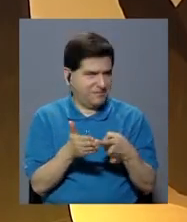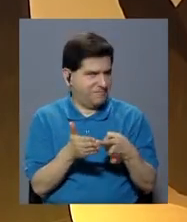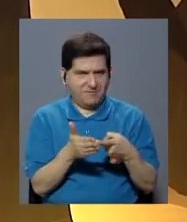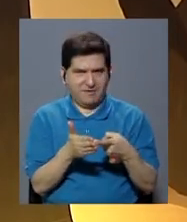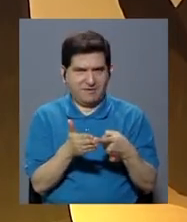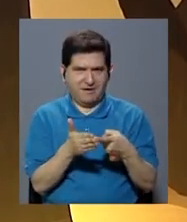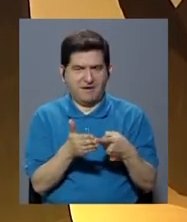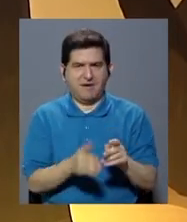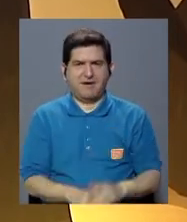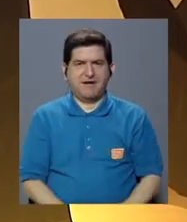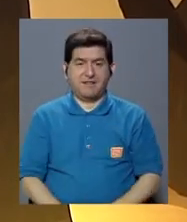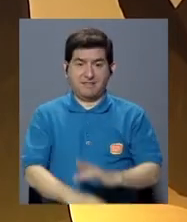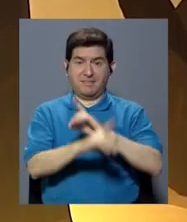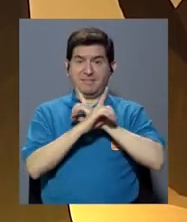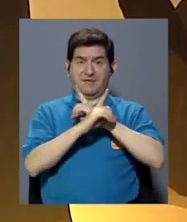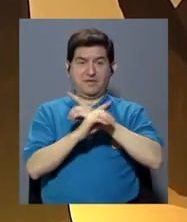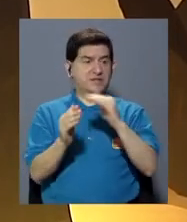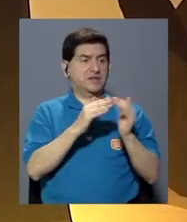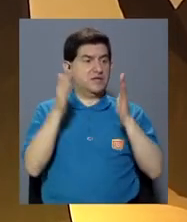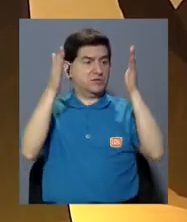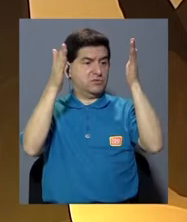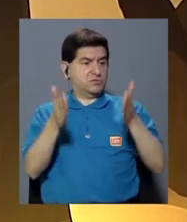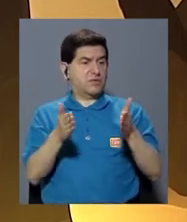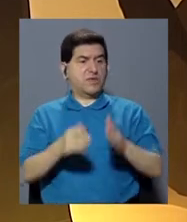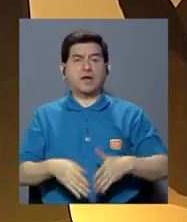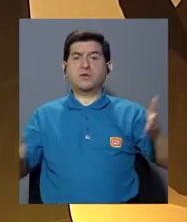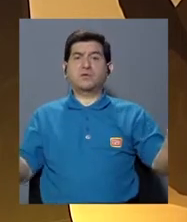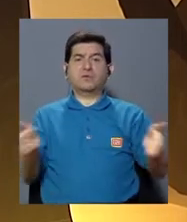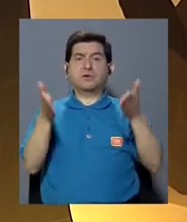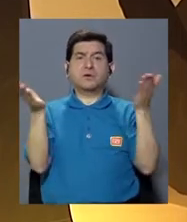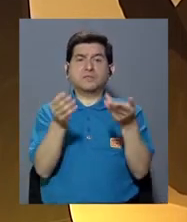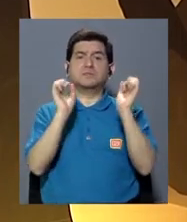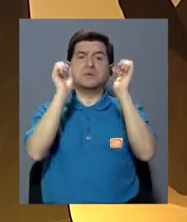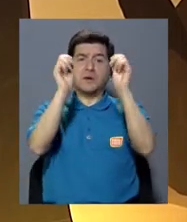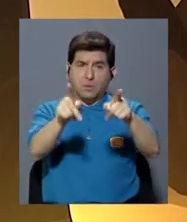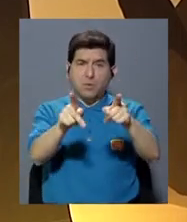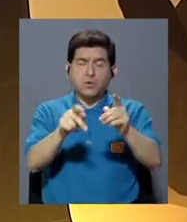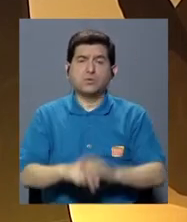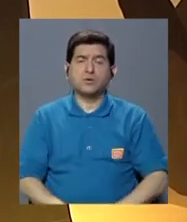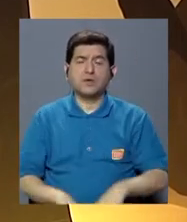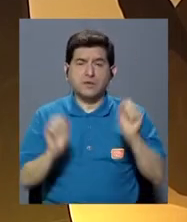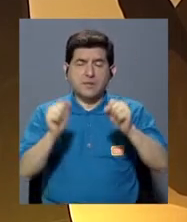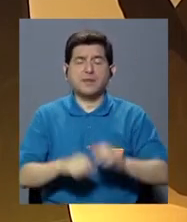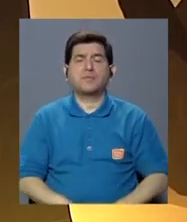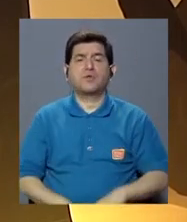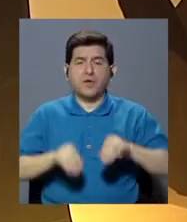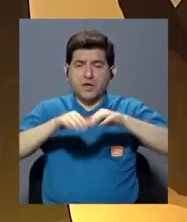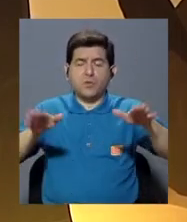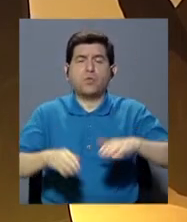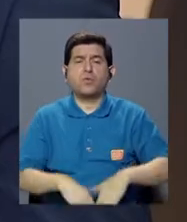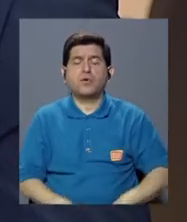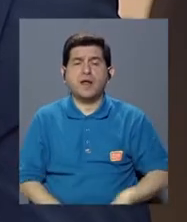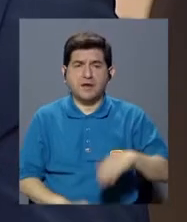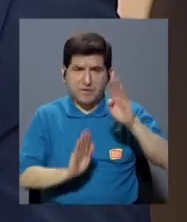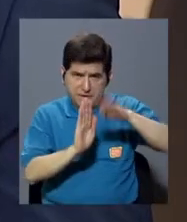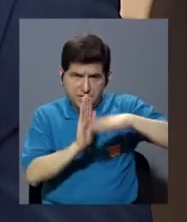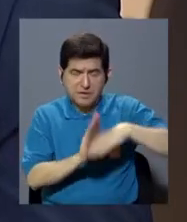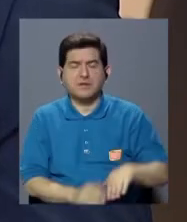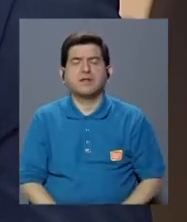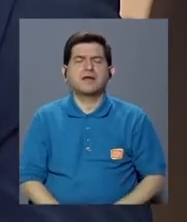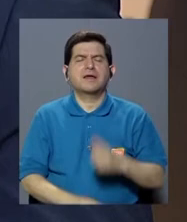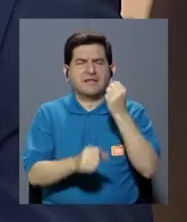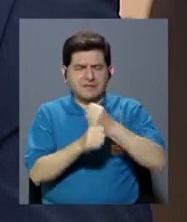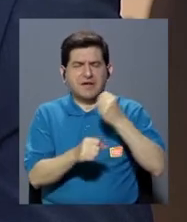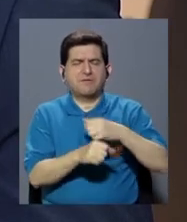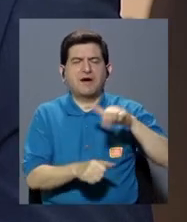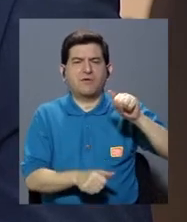está en defensa de un ciudadano que estimula la posibilidad de una red más económica. Hay un esfuerzo